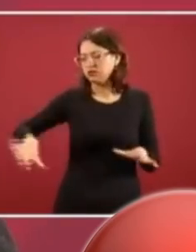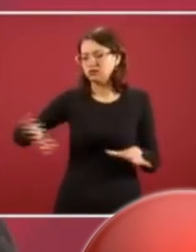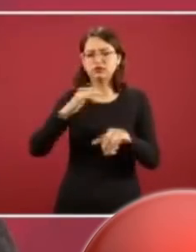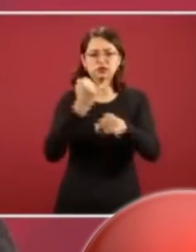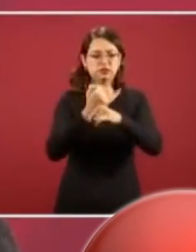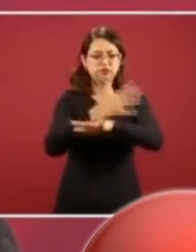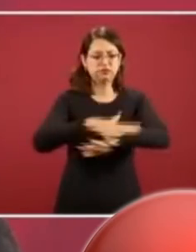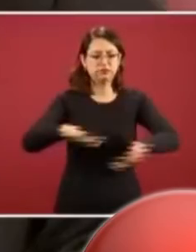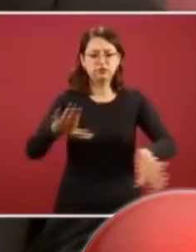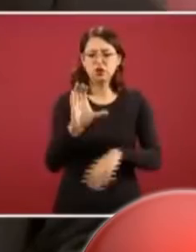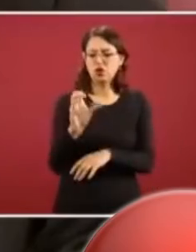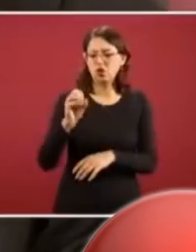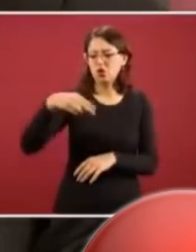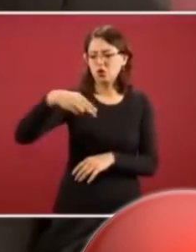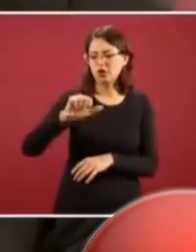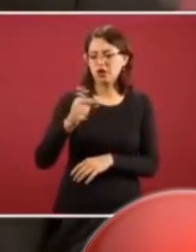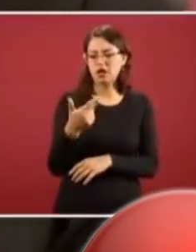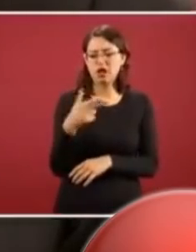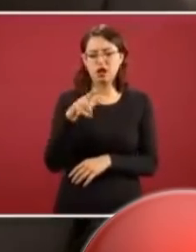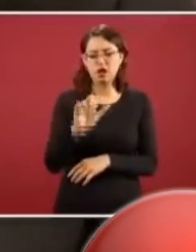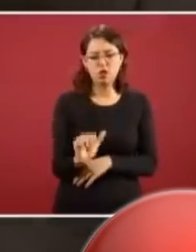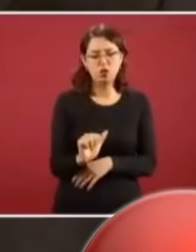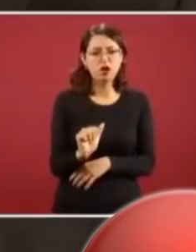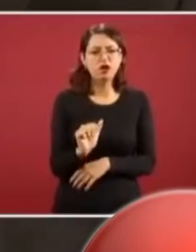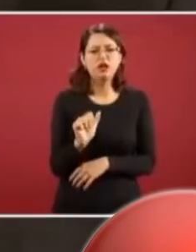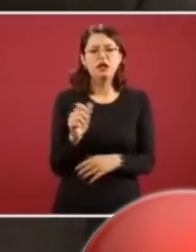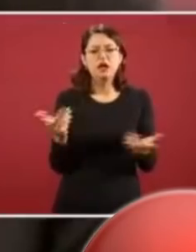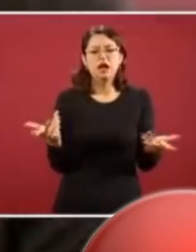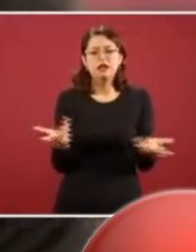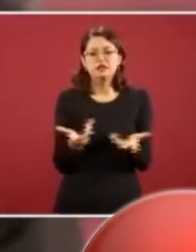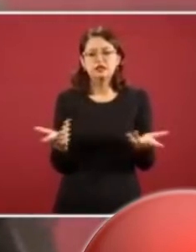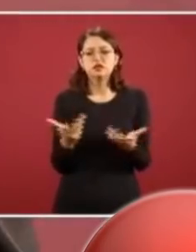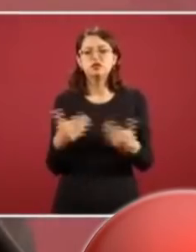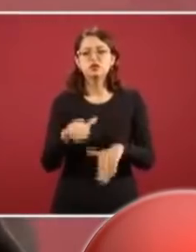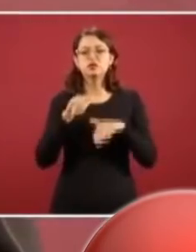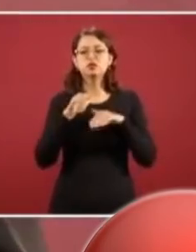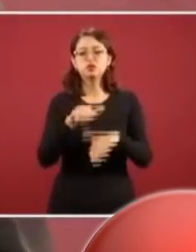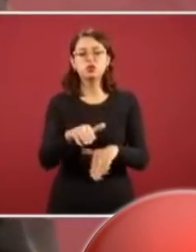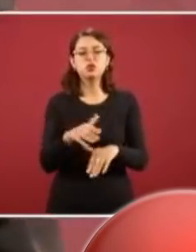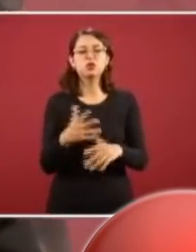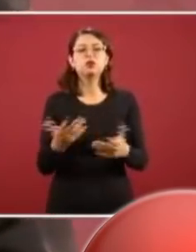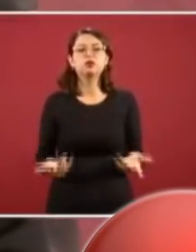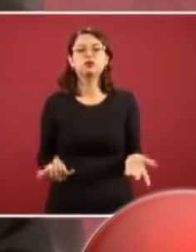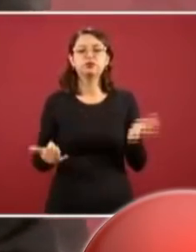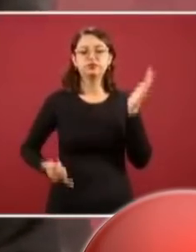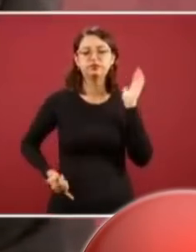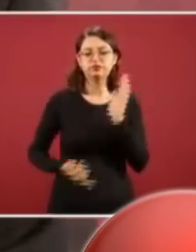con agua que hace en cuanto a la construcción de bordos,